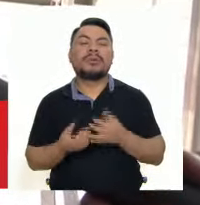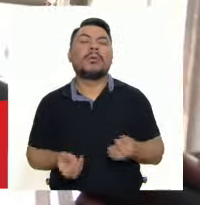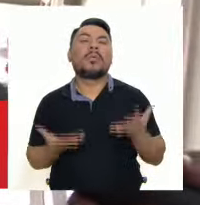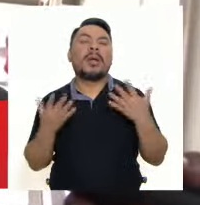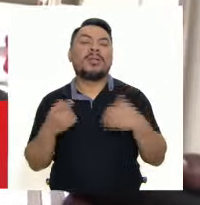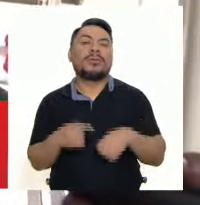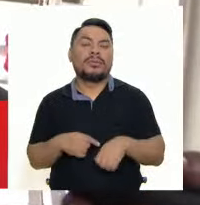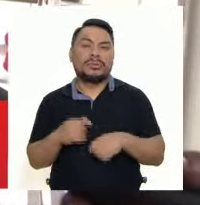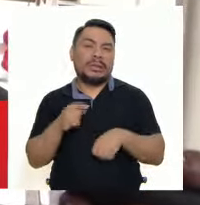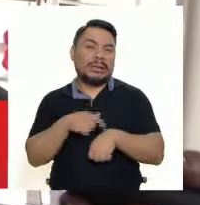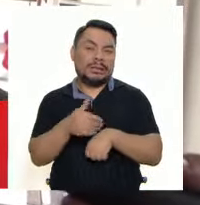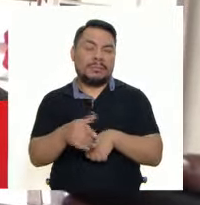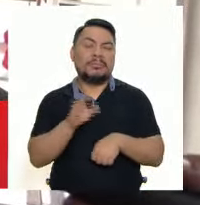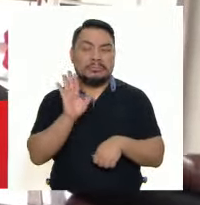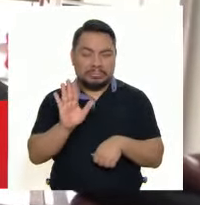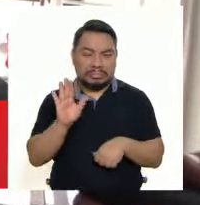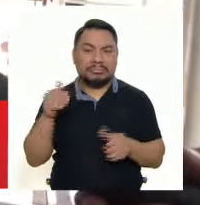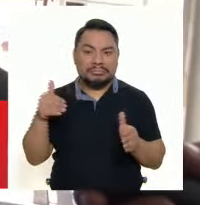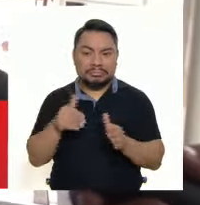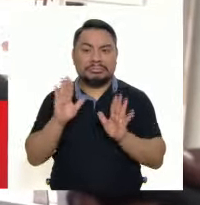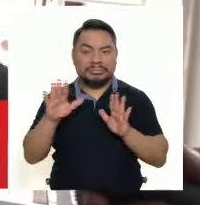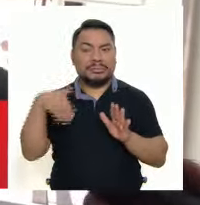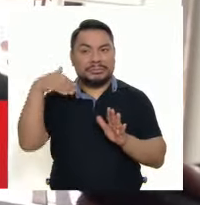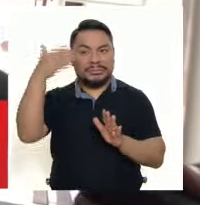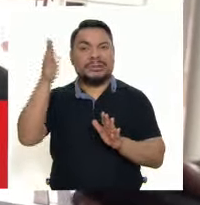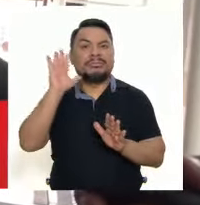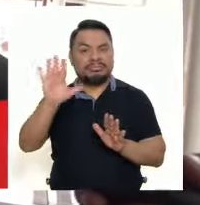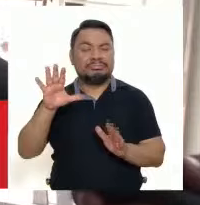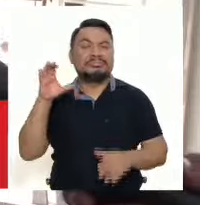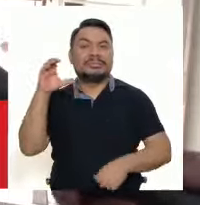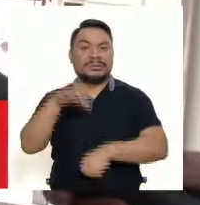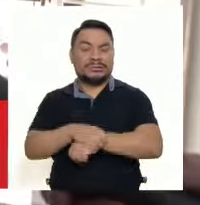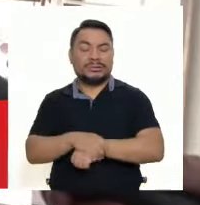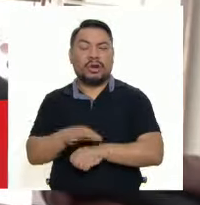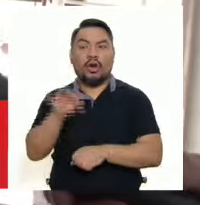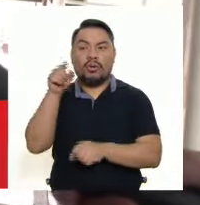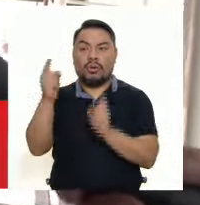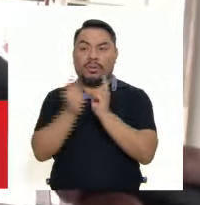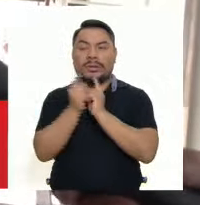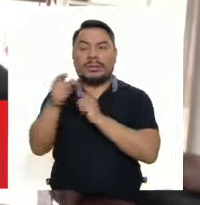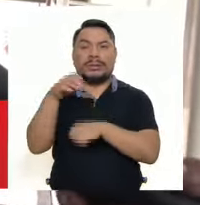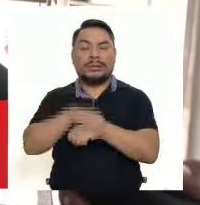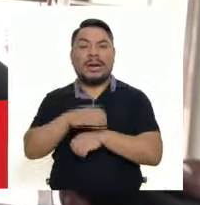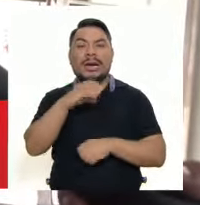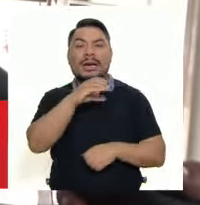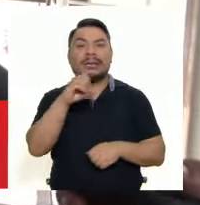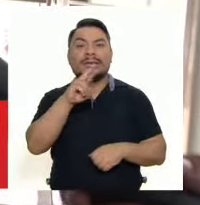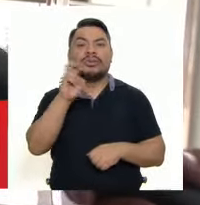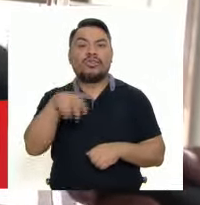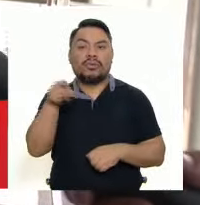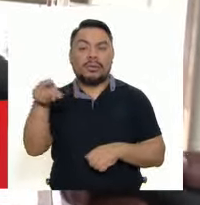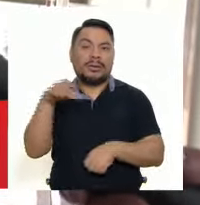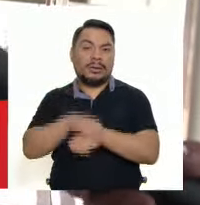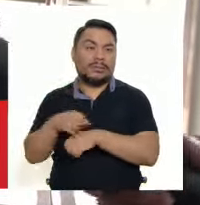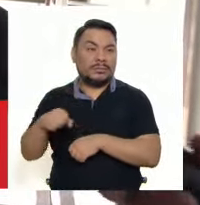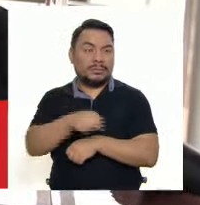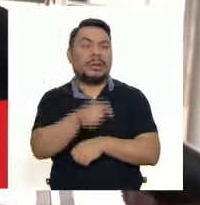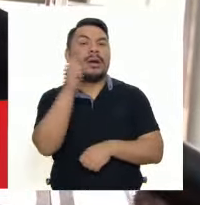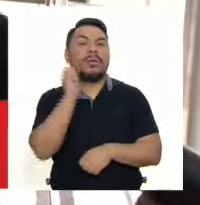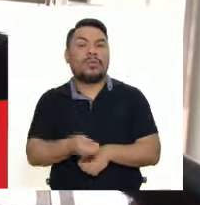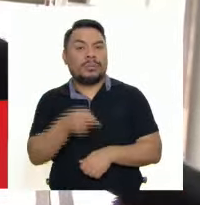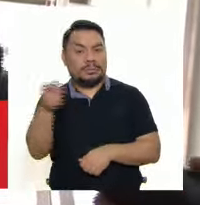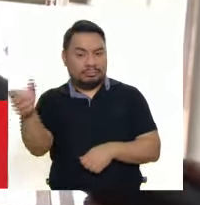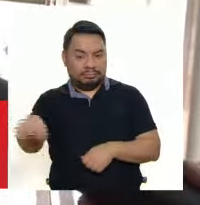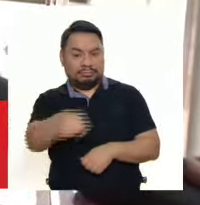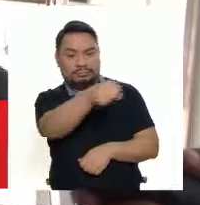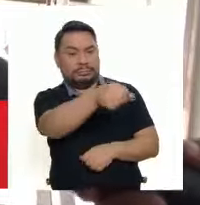duren, pero más temprano que tarde, por supuesto, la justicia va a echar mano de él y lo llevaremos donde tiene que estar, frente a tribunales, para